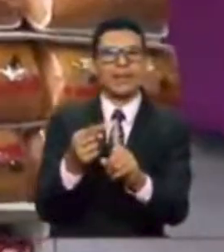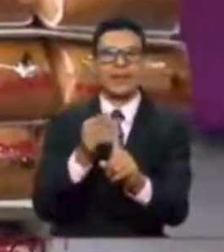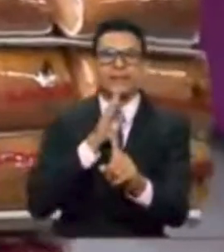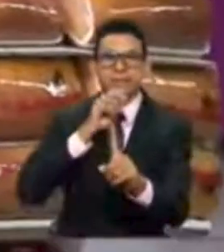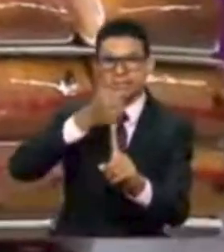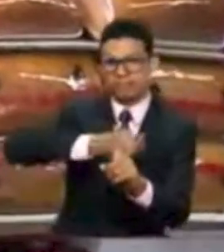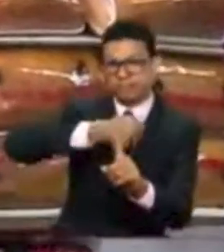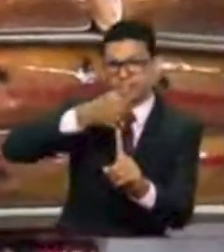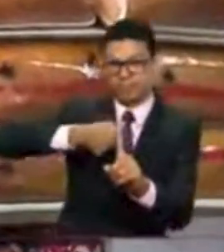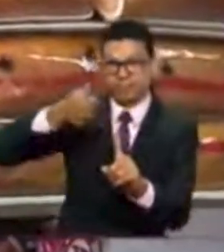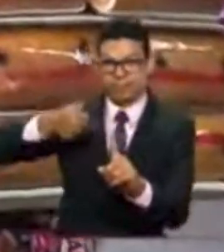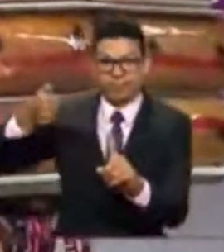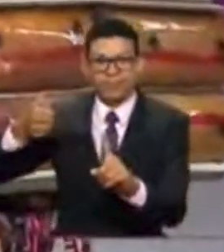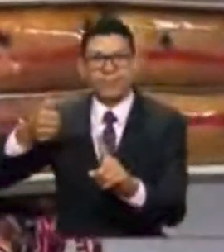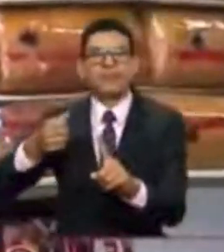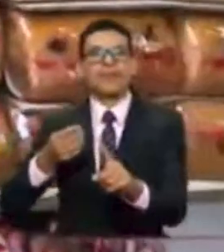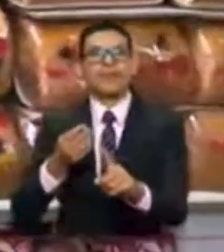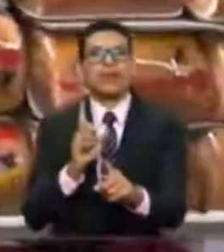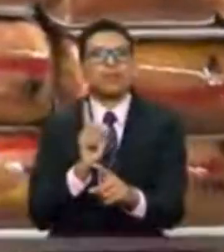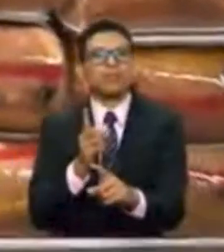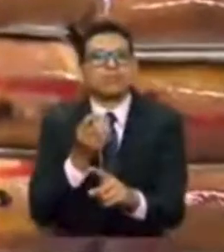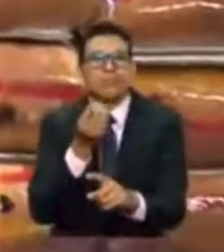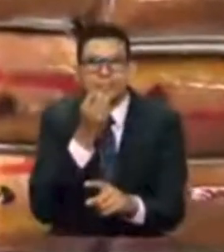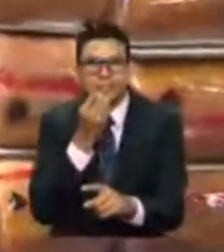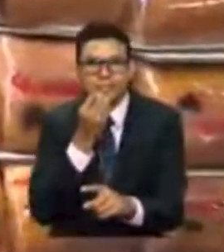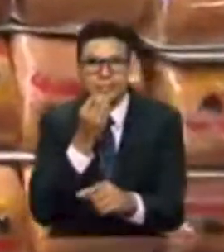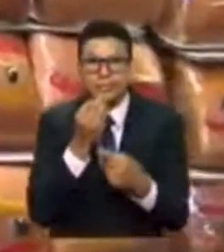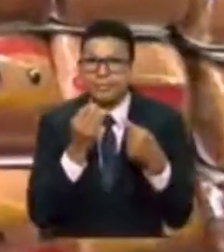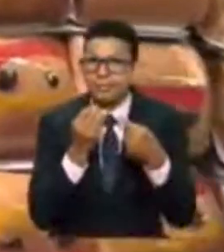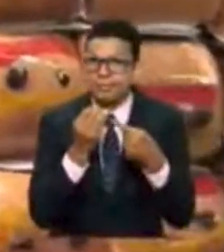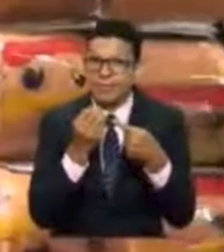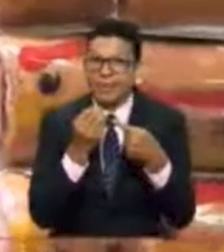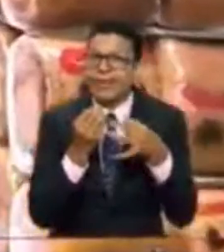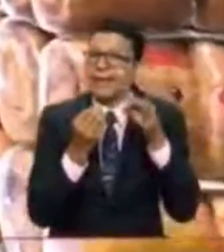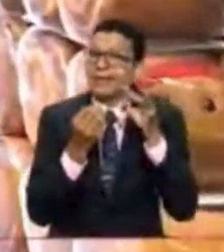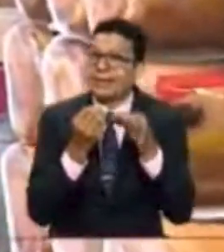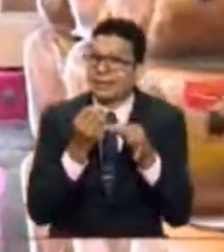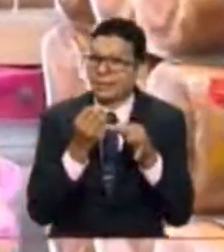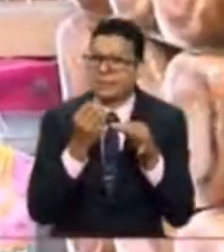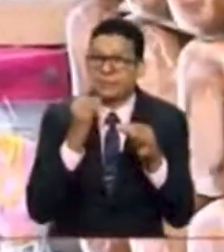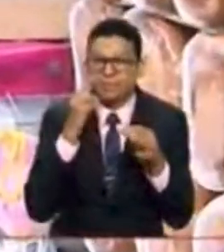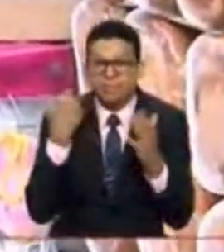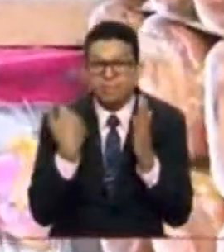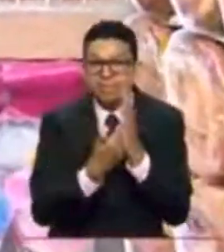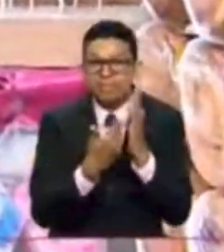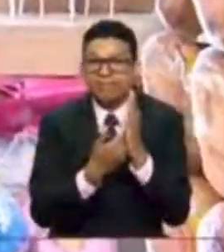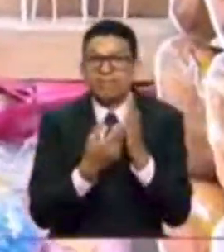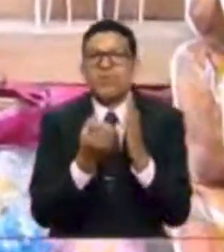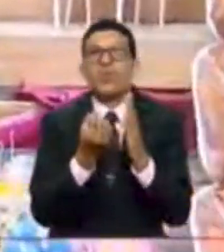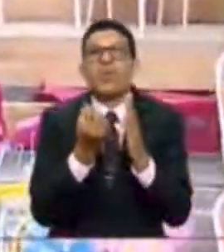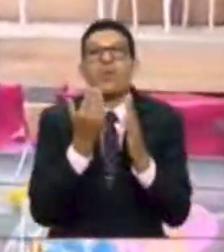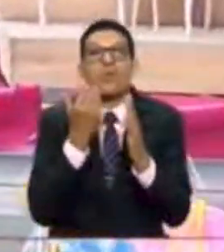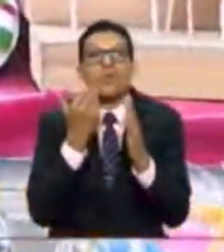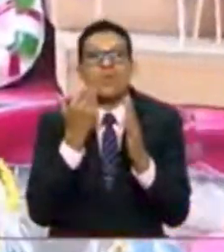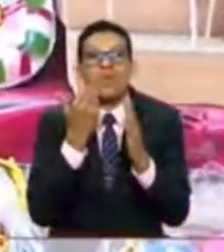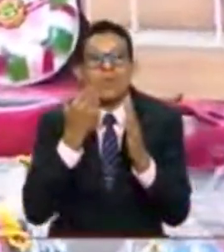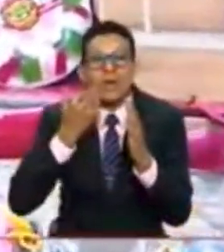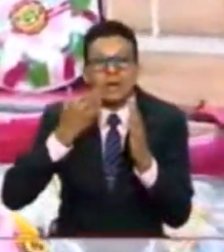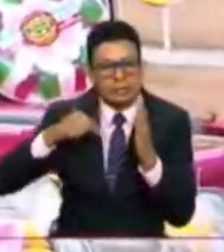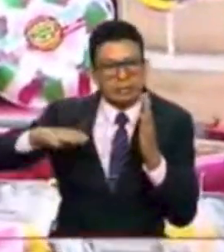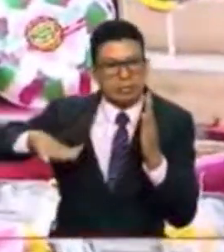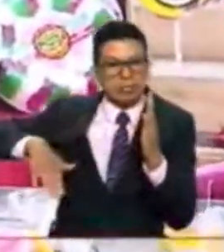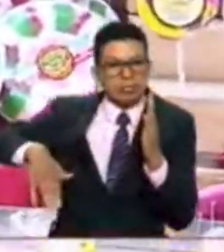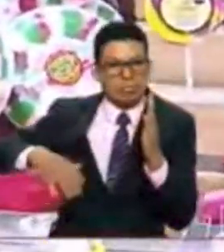de las autoridades a la hora de ingerir alimentos, y es que siempre estén muy pendientes de las fechas de vencimiento para